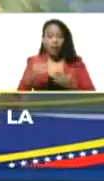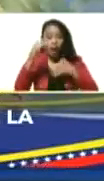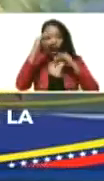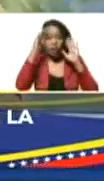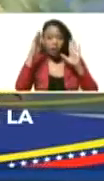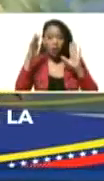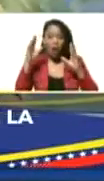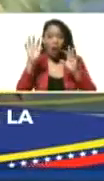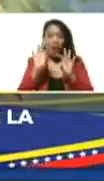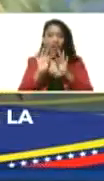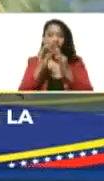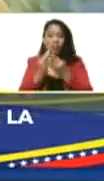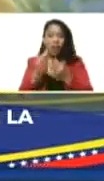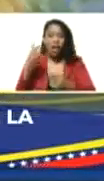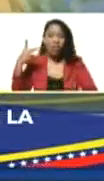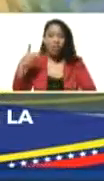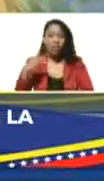familias de Tejería.